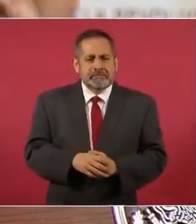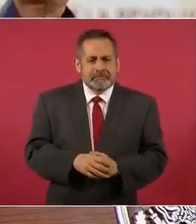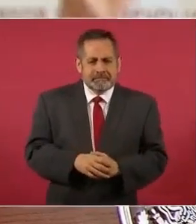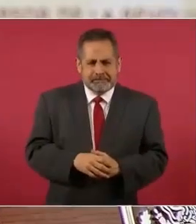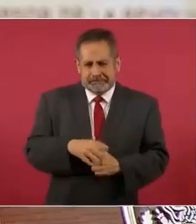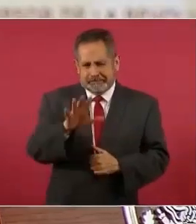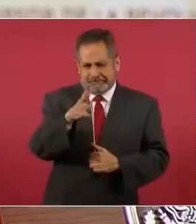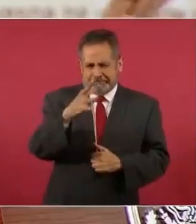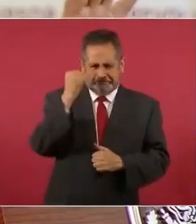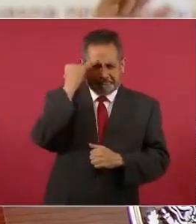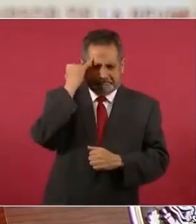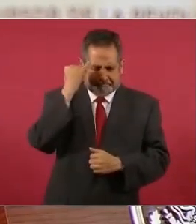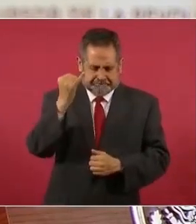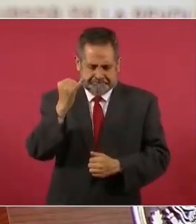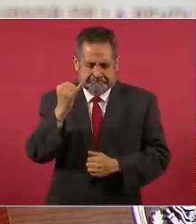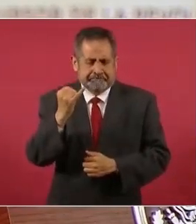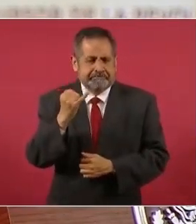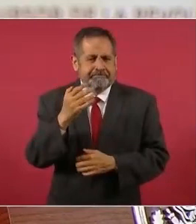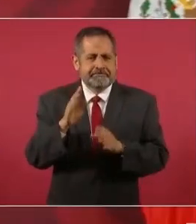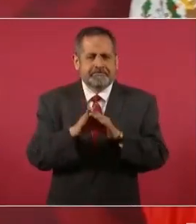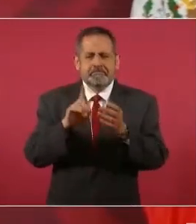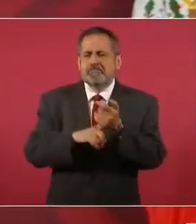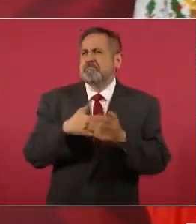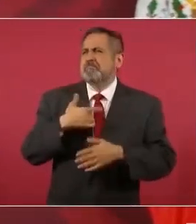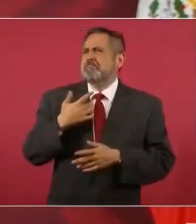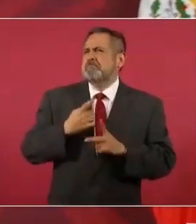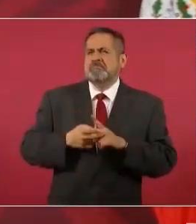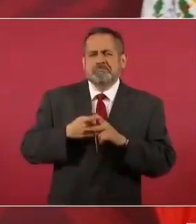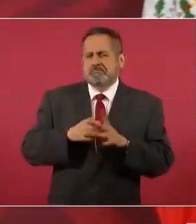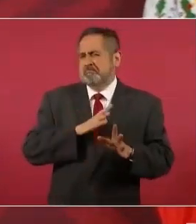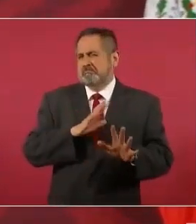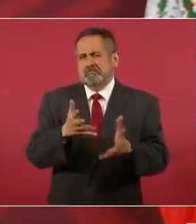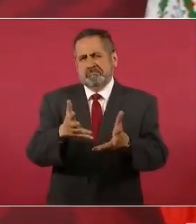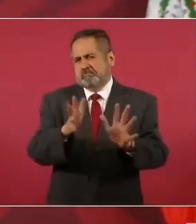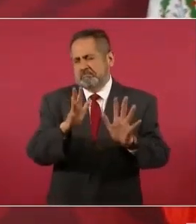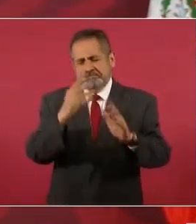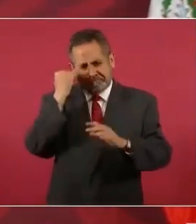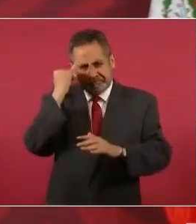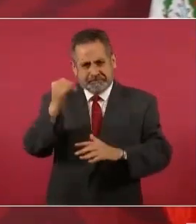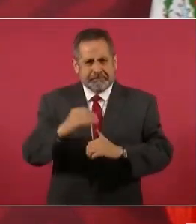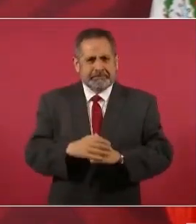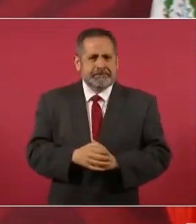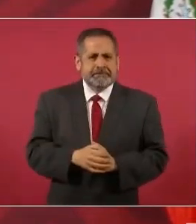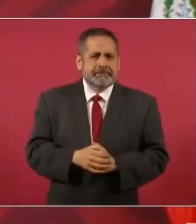tener una idea, yo calculo que